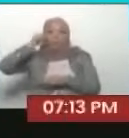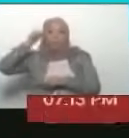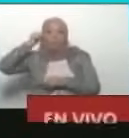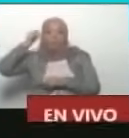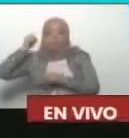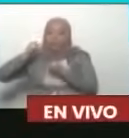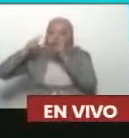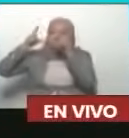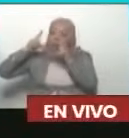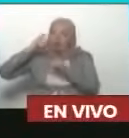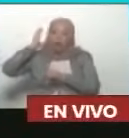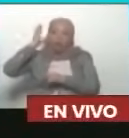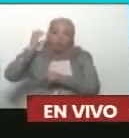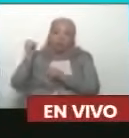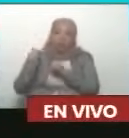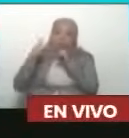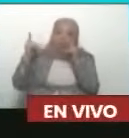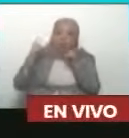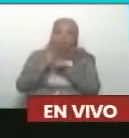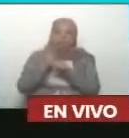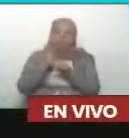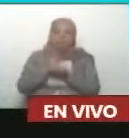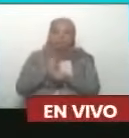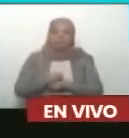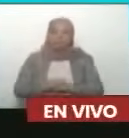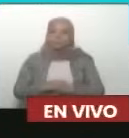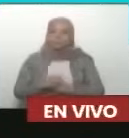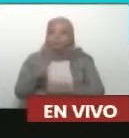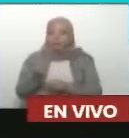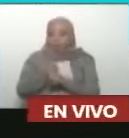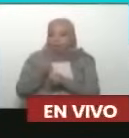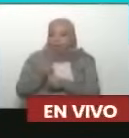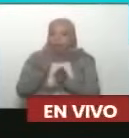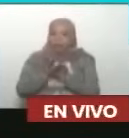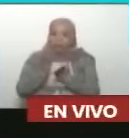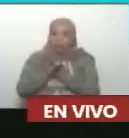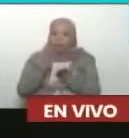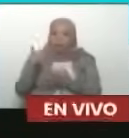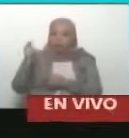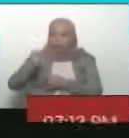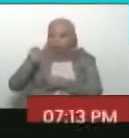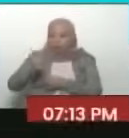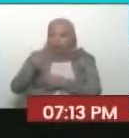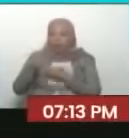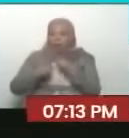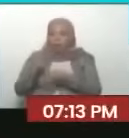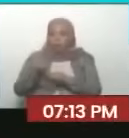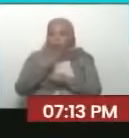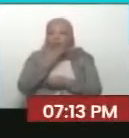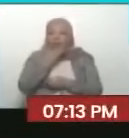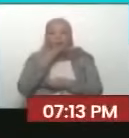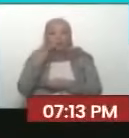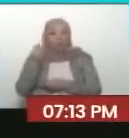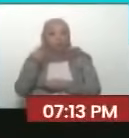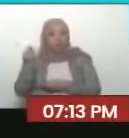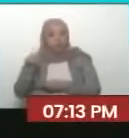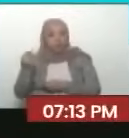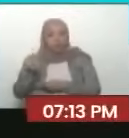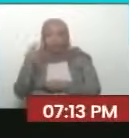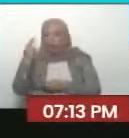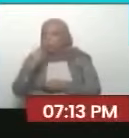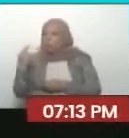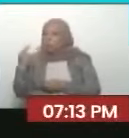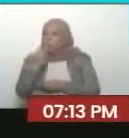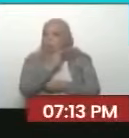los días con su conciencia y con sus virtudes, la juventud que va ocupando